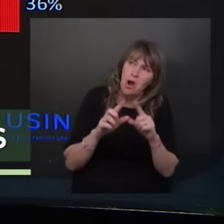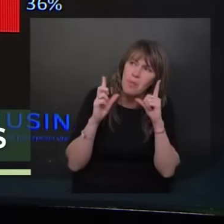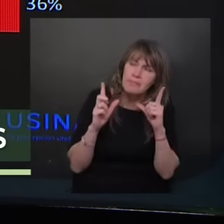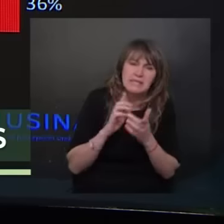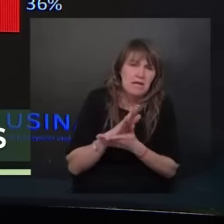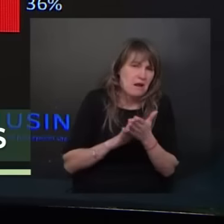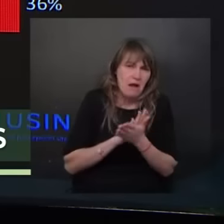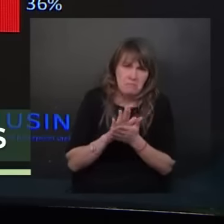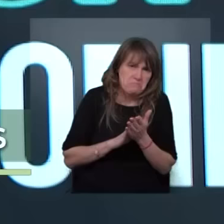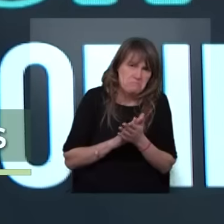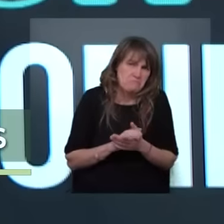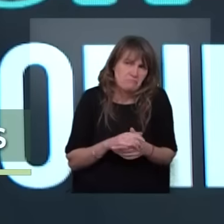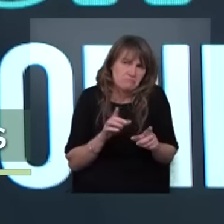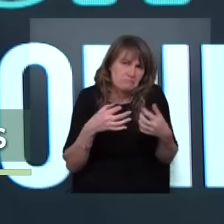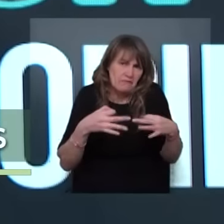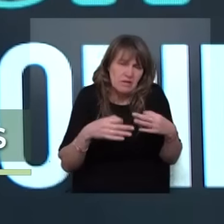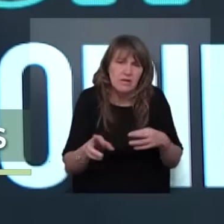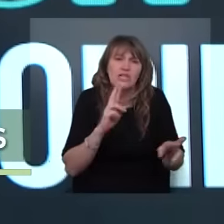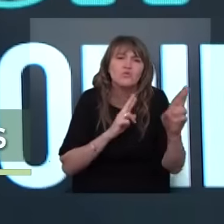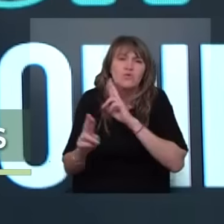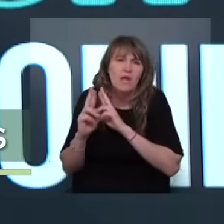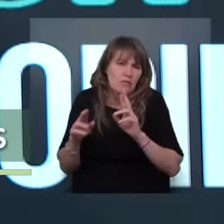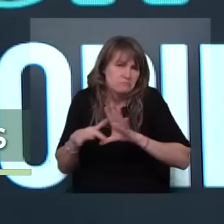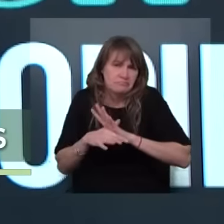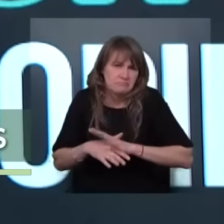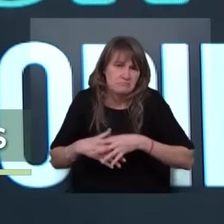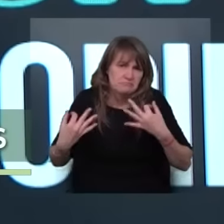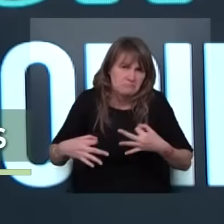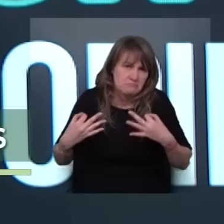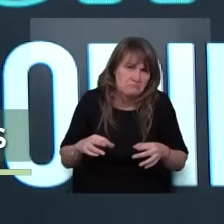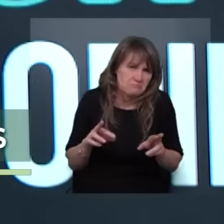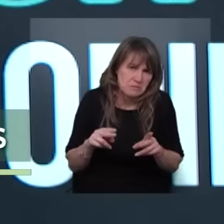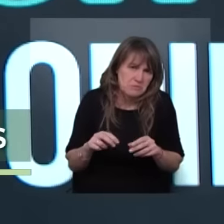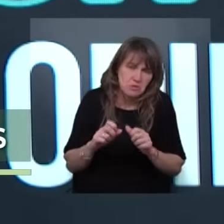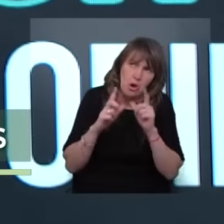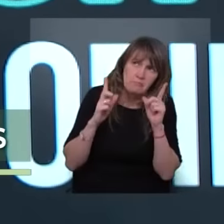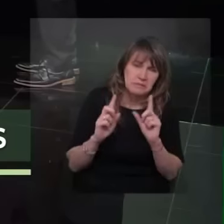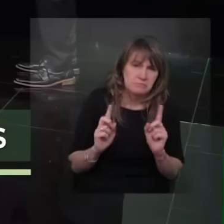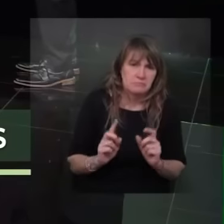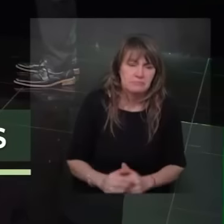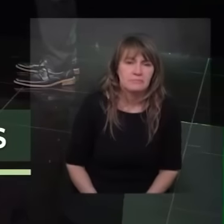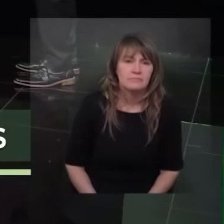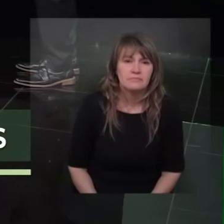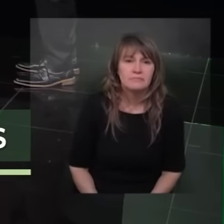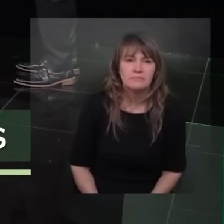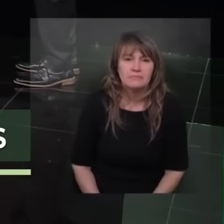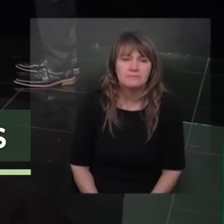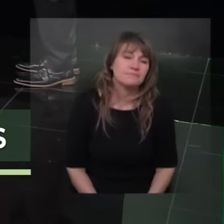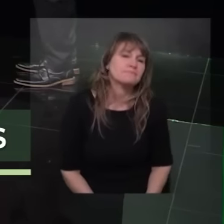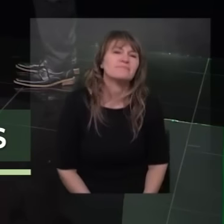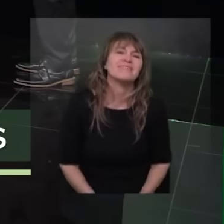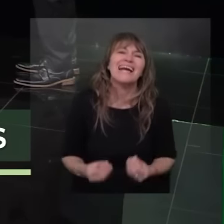hubo poca sorpresa sobre los resultados así al menos la ciudadanía lo lo lo ha entendido Y por último Alejandra qué responde la gente